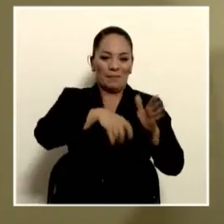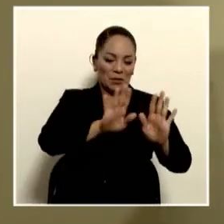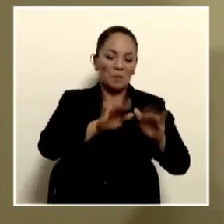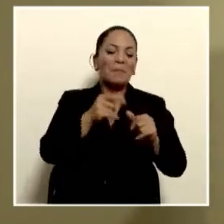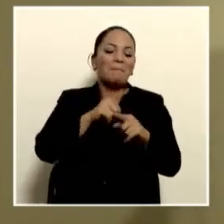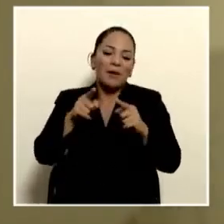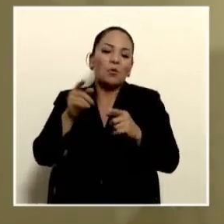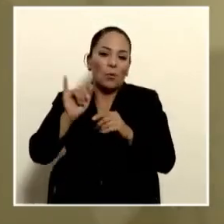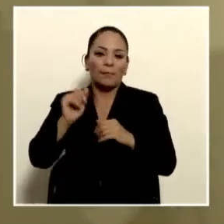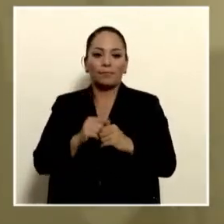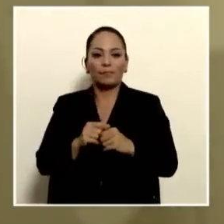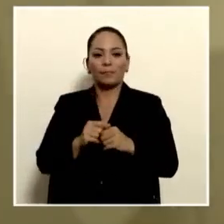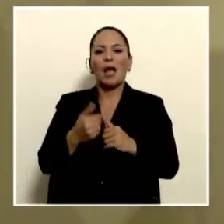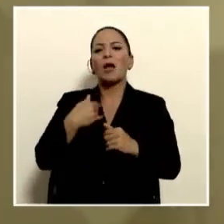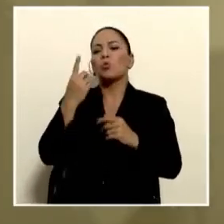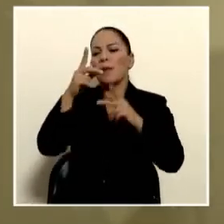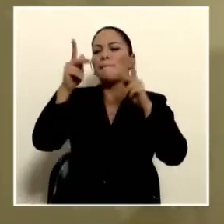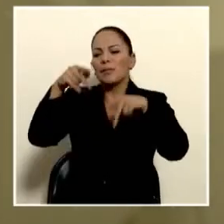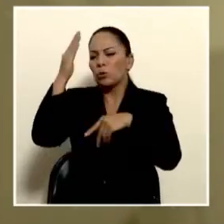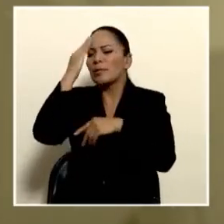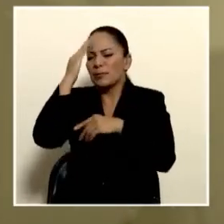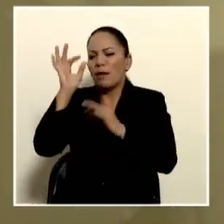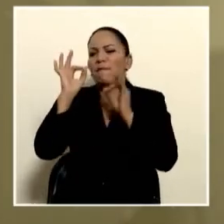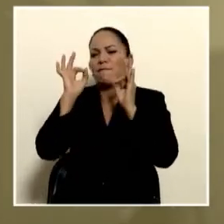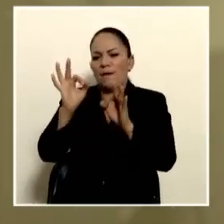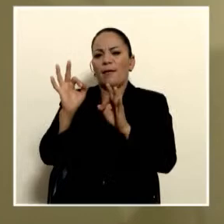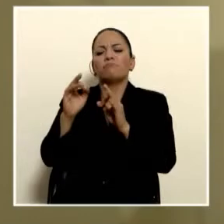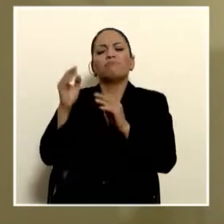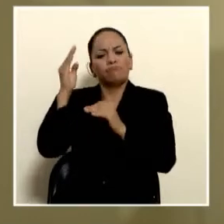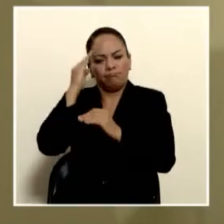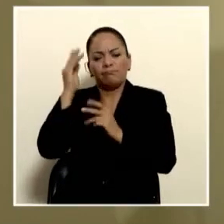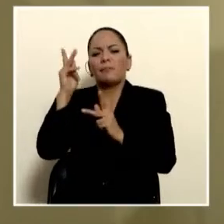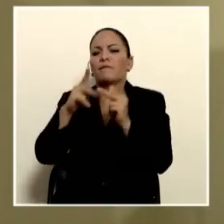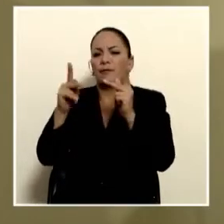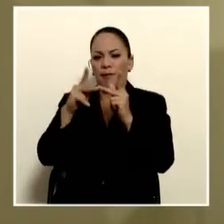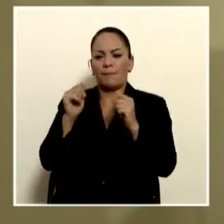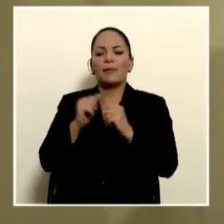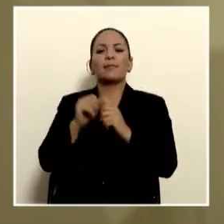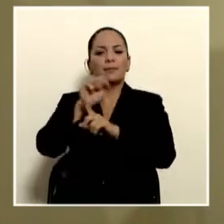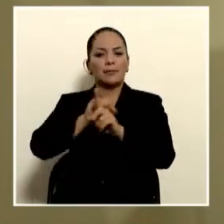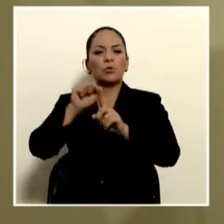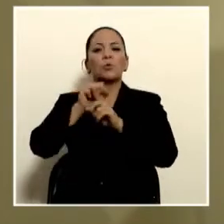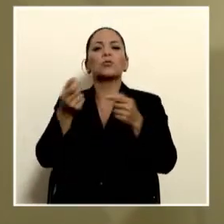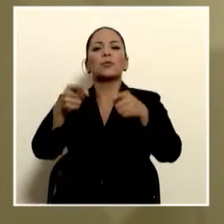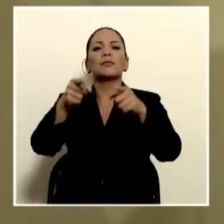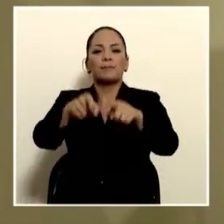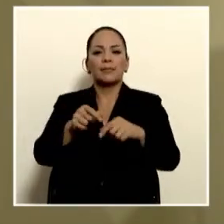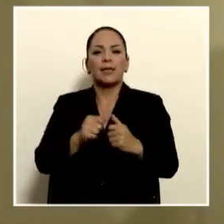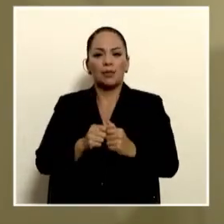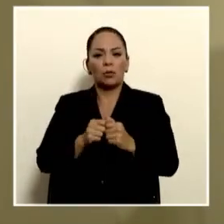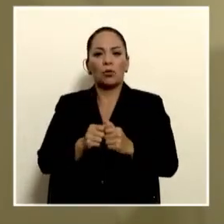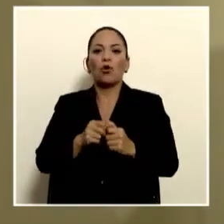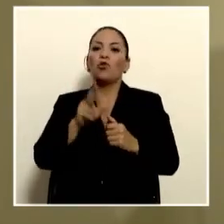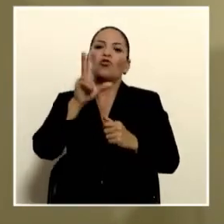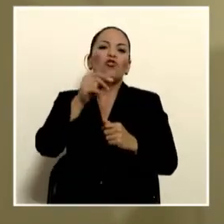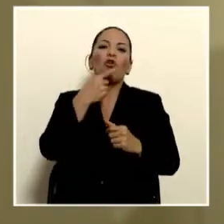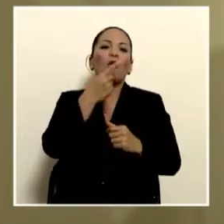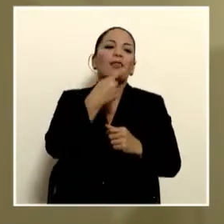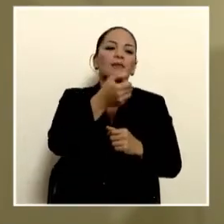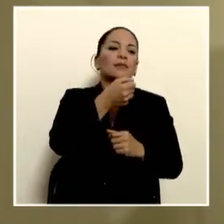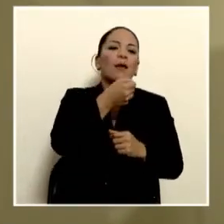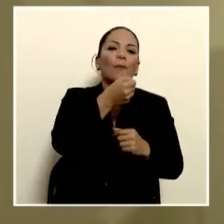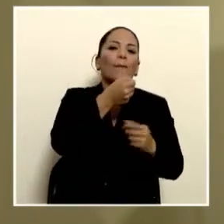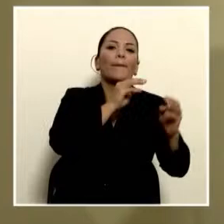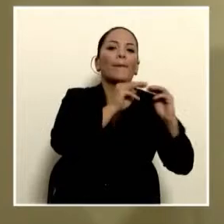tengo aquí una persona que sabe con conocimiento de causa perfecto qué es lo que verdaderamente está pasando y no lo que reportan ciertos